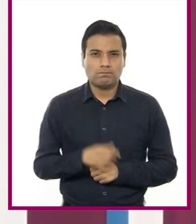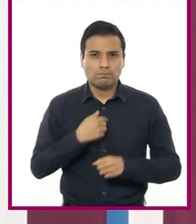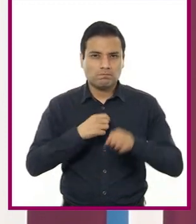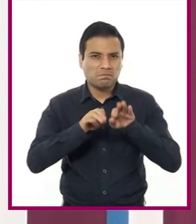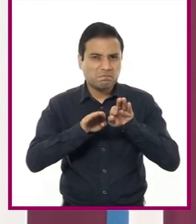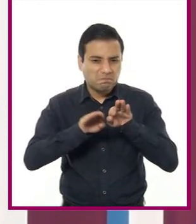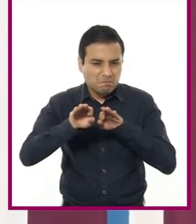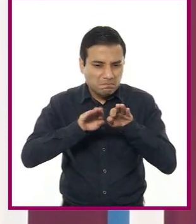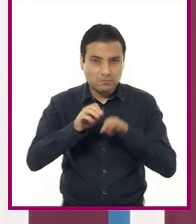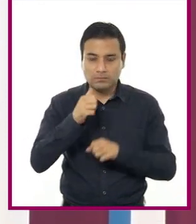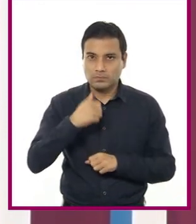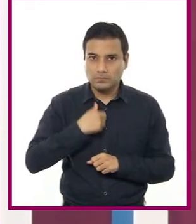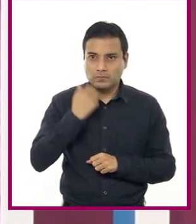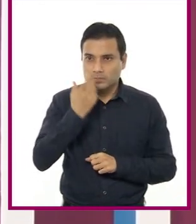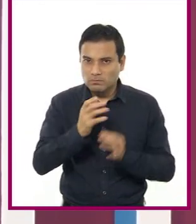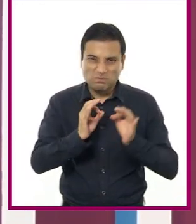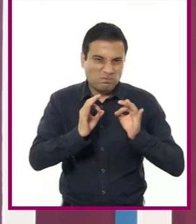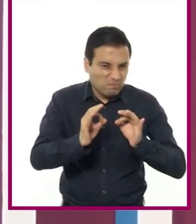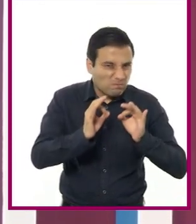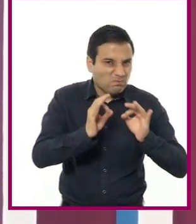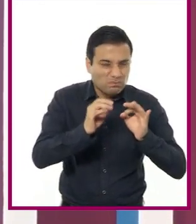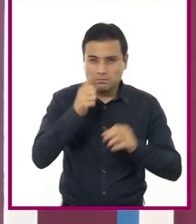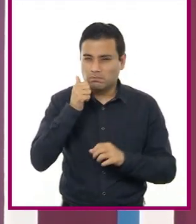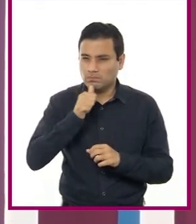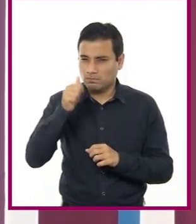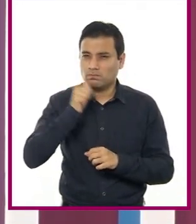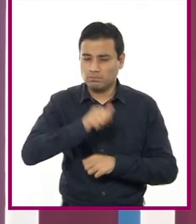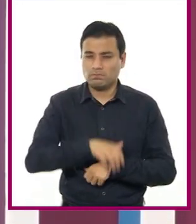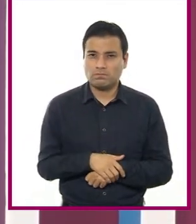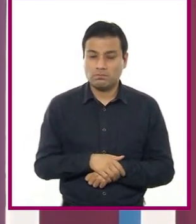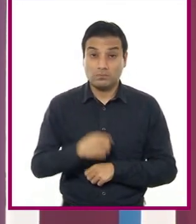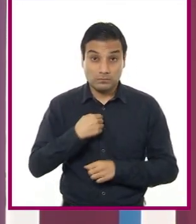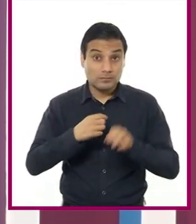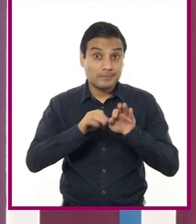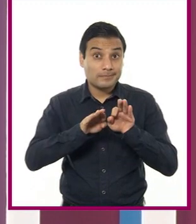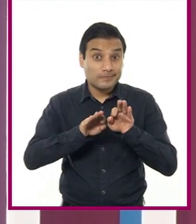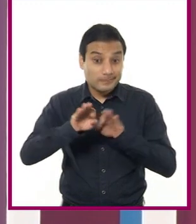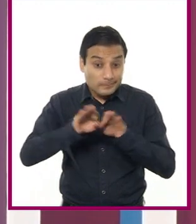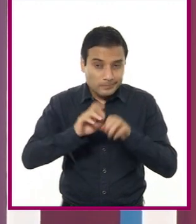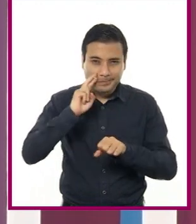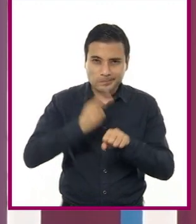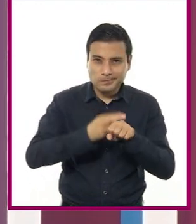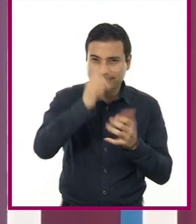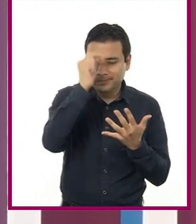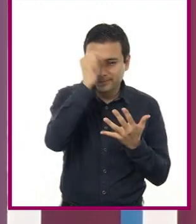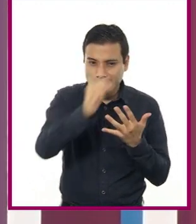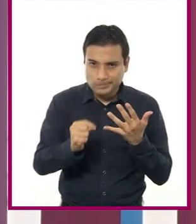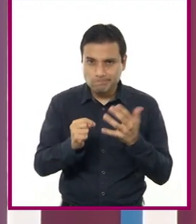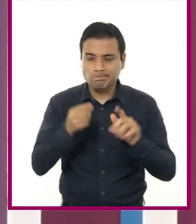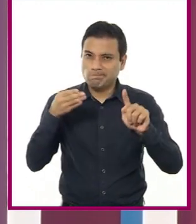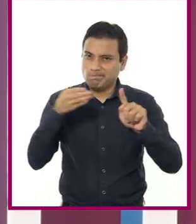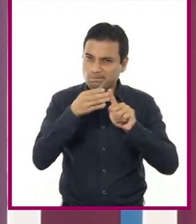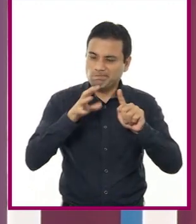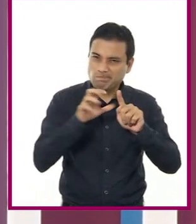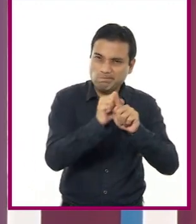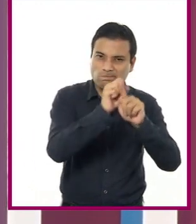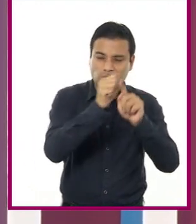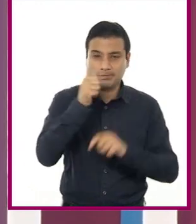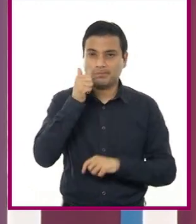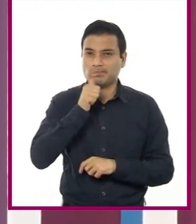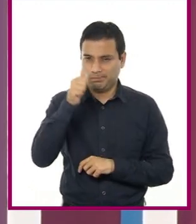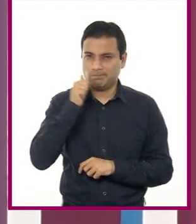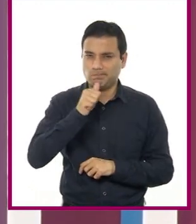obtener resultados en todo momento, en desempeñar sus funciones para alcanzar las metas institucionales según